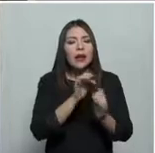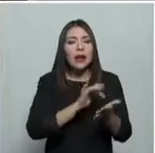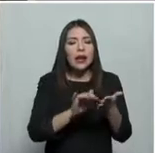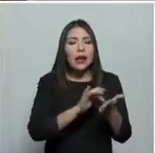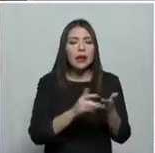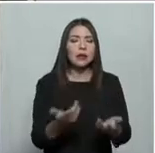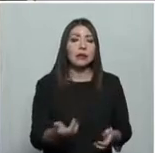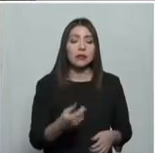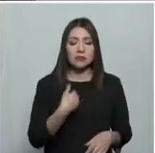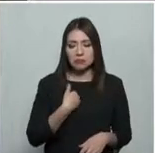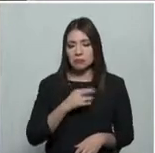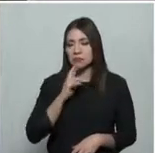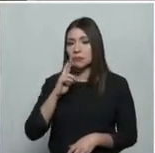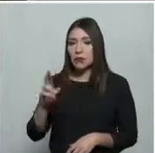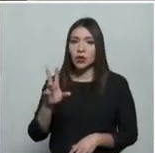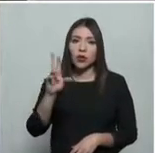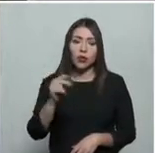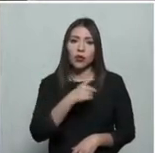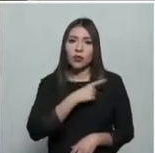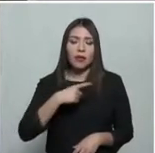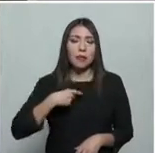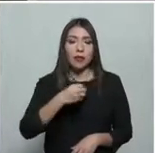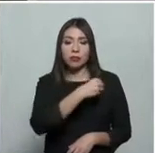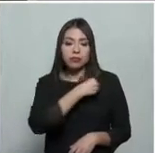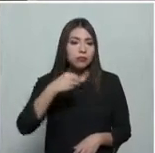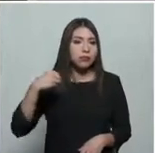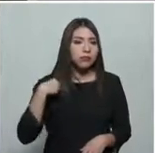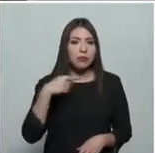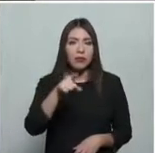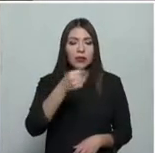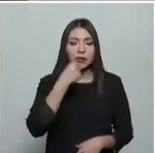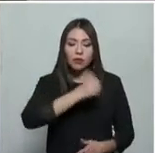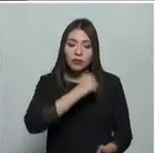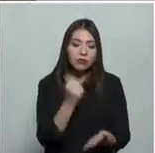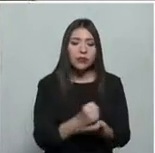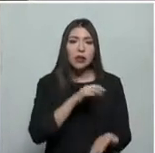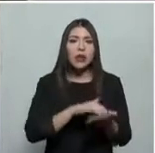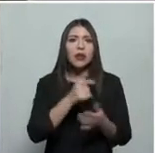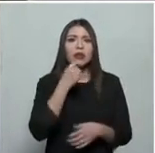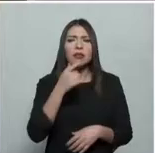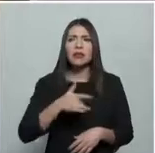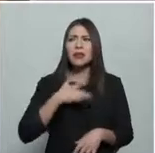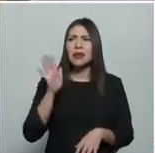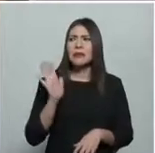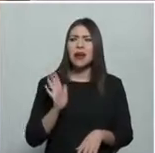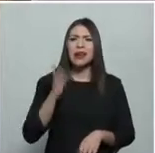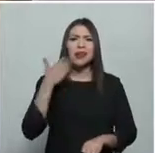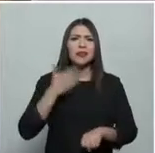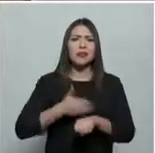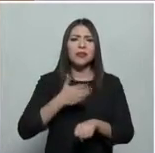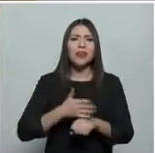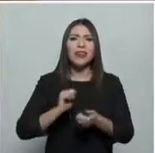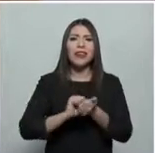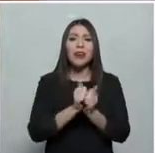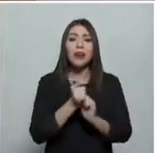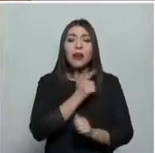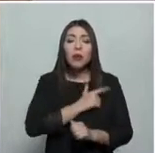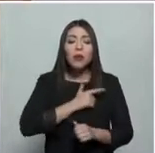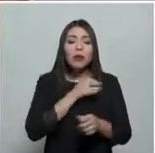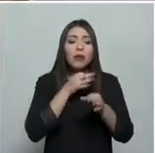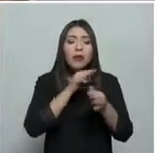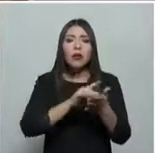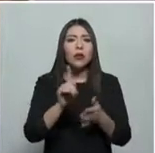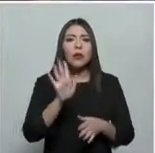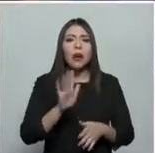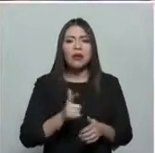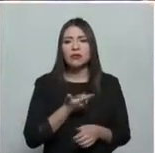la tarea, es un castigo, y entonces ese niño estamos haciendo todo lo posible para que no se vuelva un buen lector. Exacto, para que se